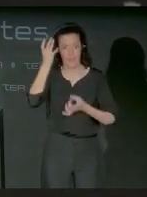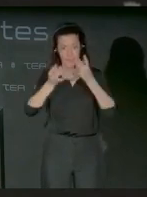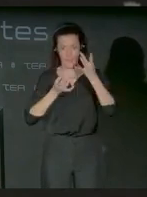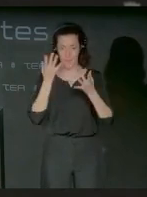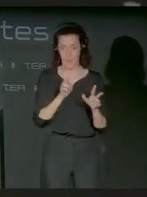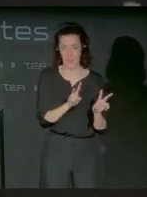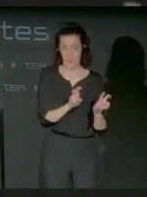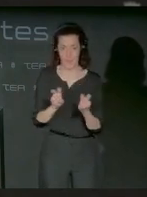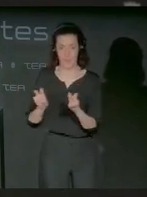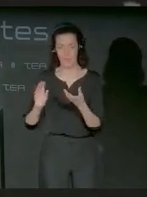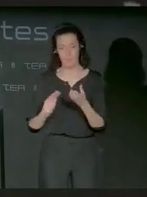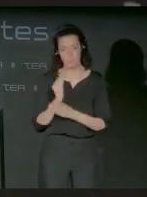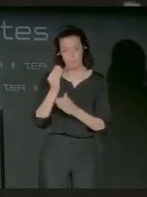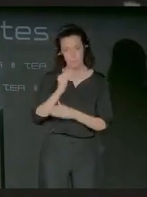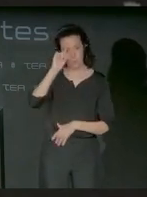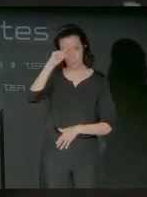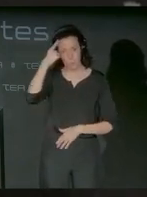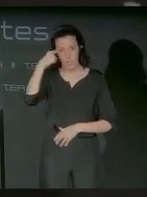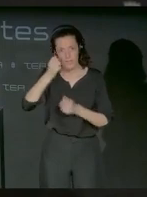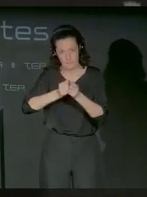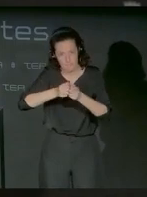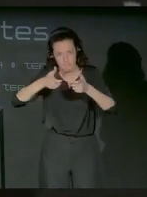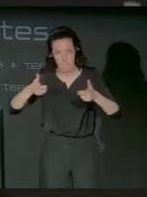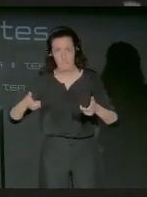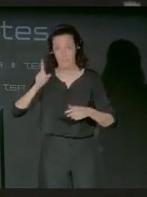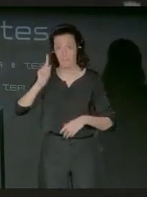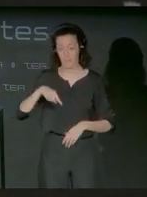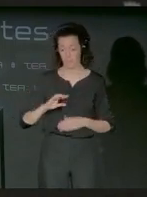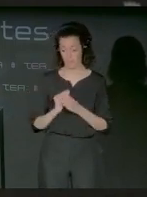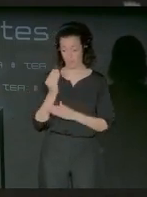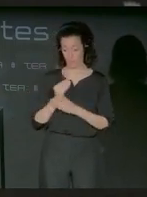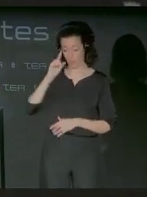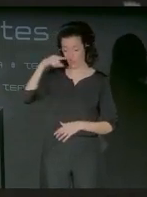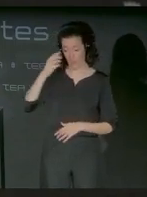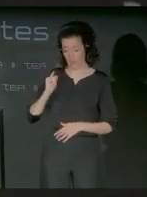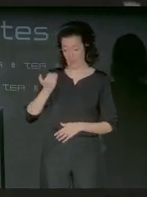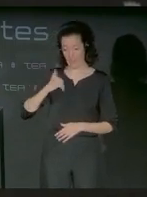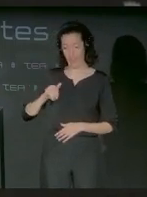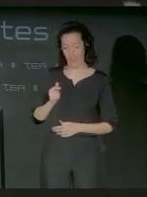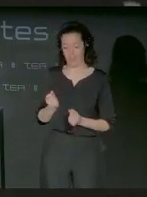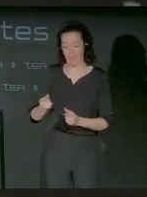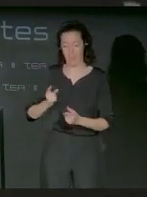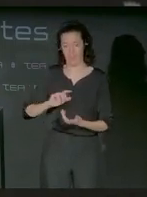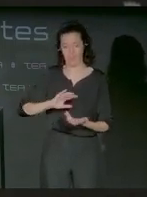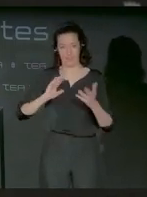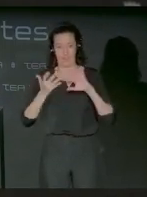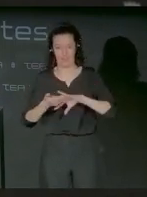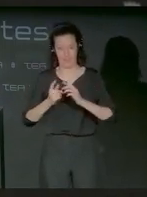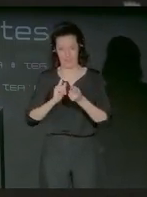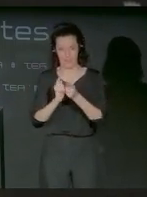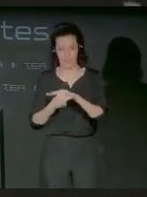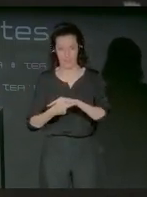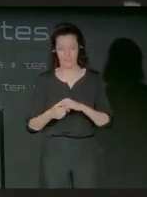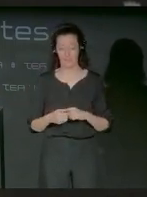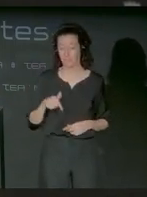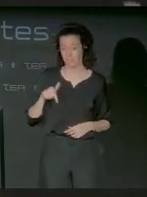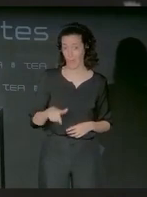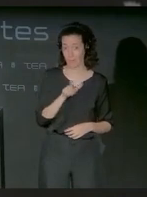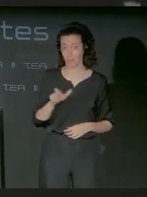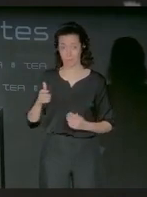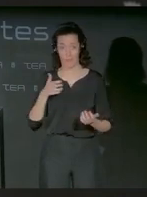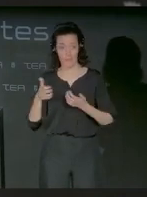de nuevos productos culturales y la transformación de otros ya existentes hoy los artistas pueden